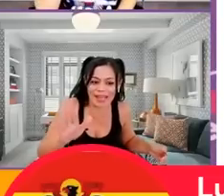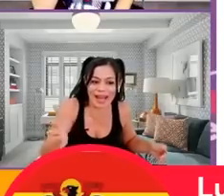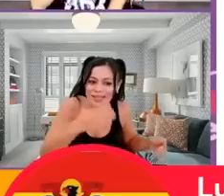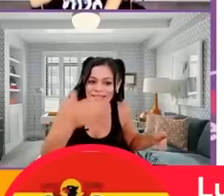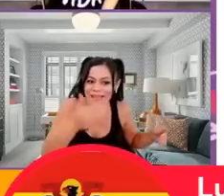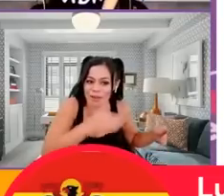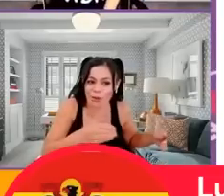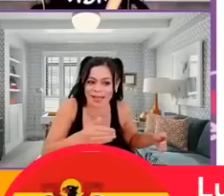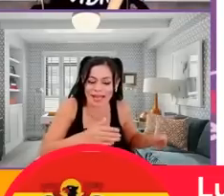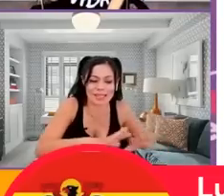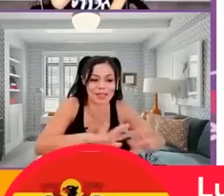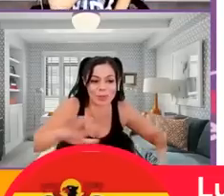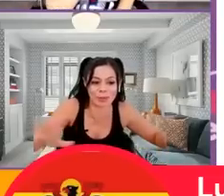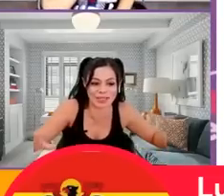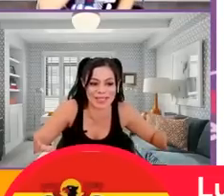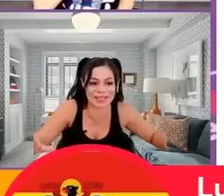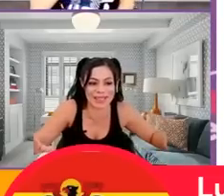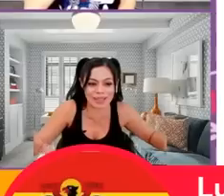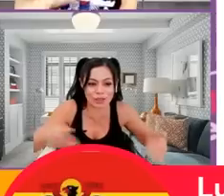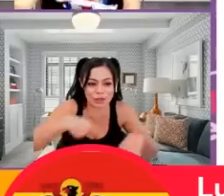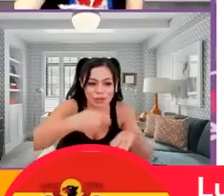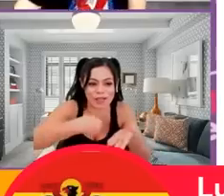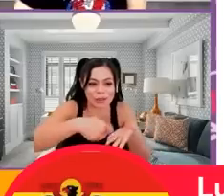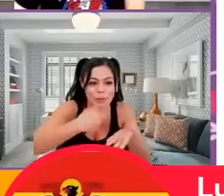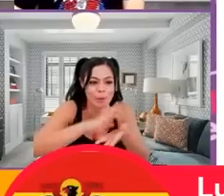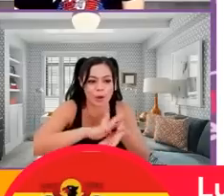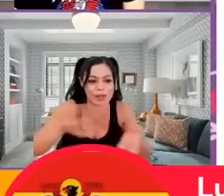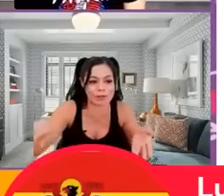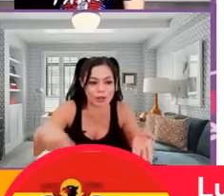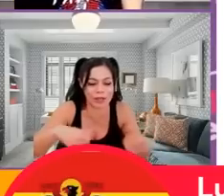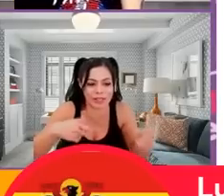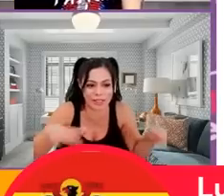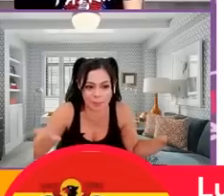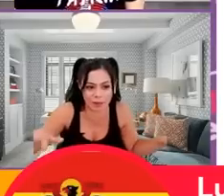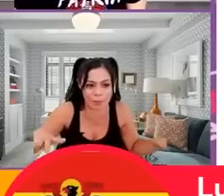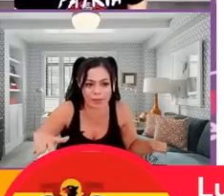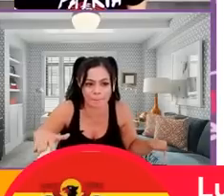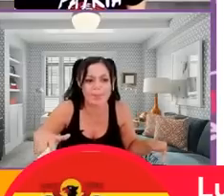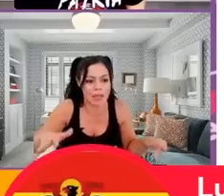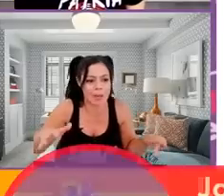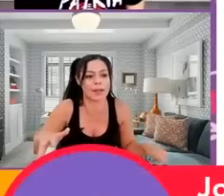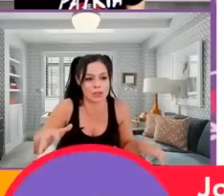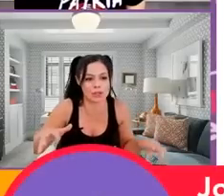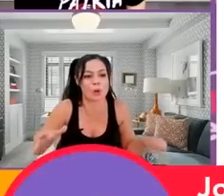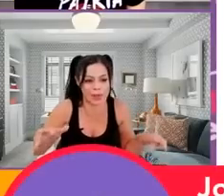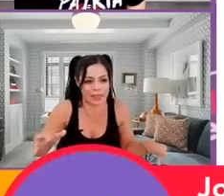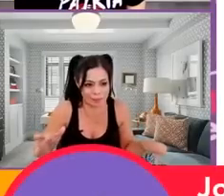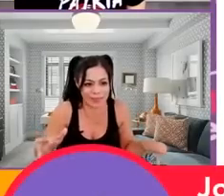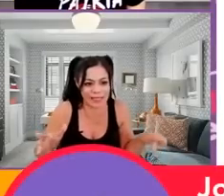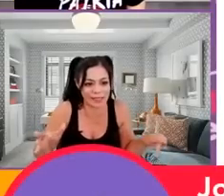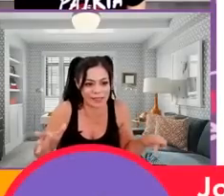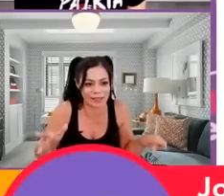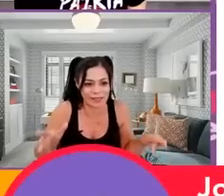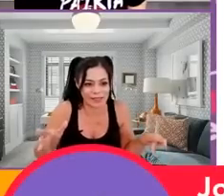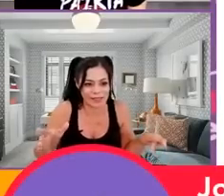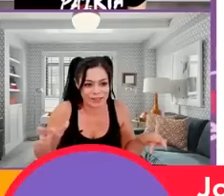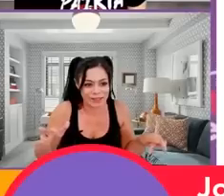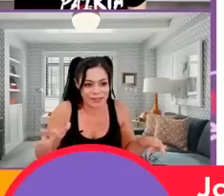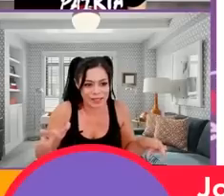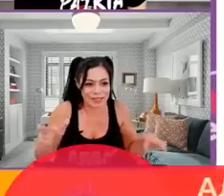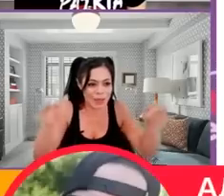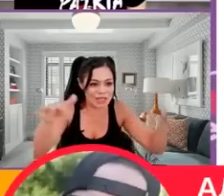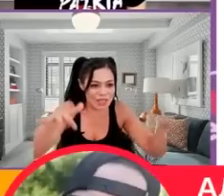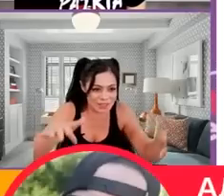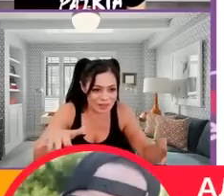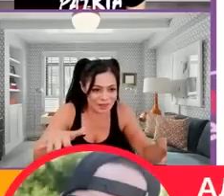¿Ok? Antes de la novela. Así que todo el mundo está sentadito con el poco arroz frijol que tiene para comer, esperando su novela, ¿vale?